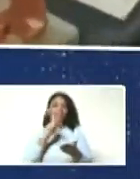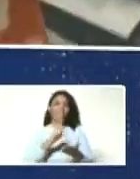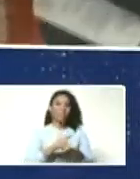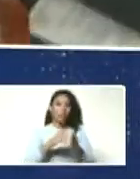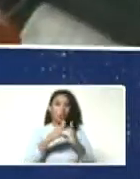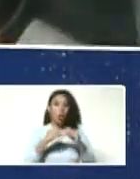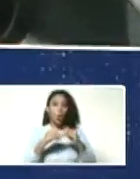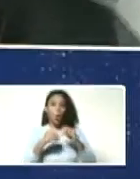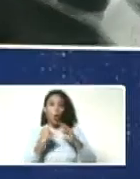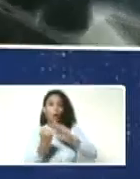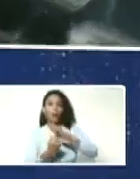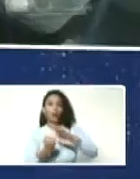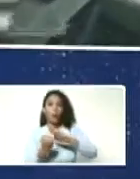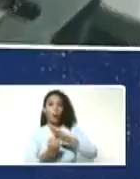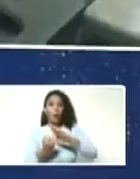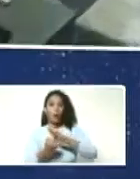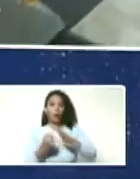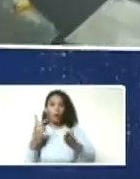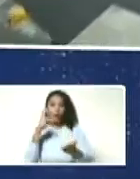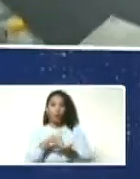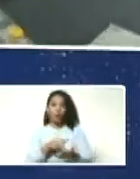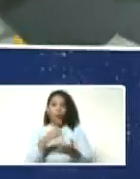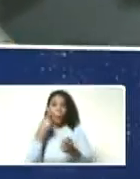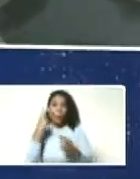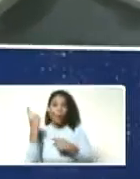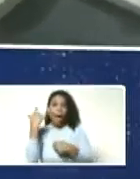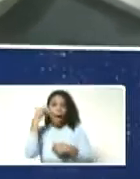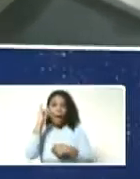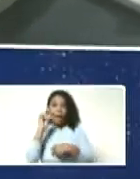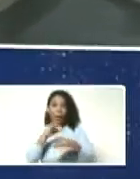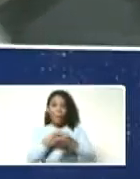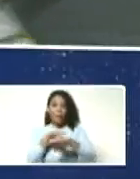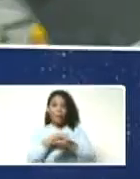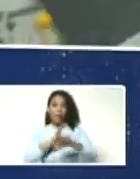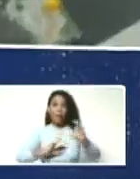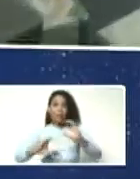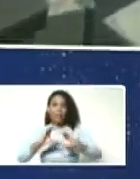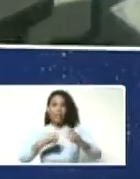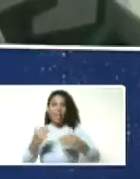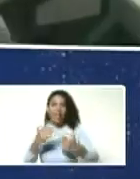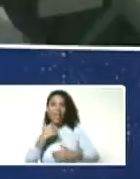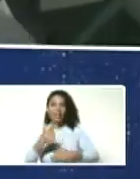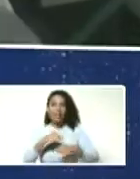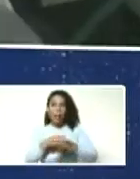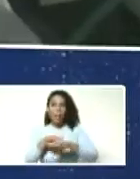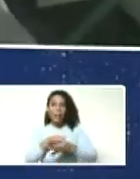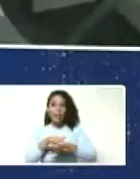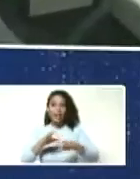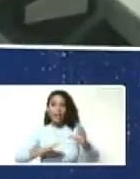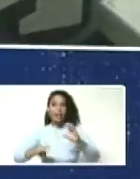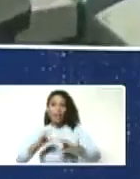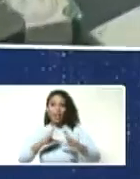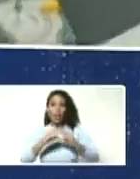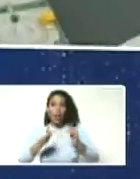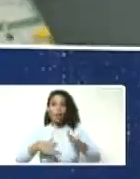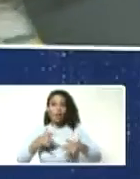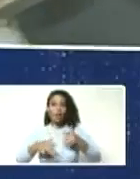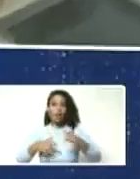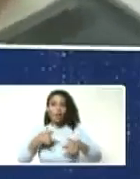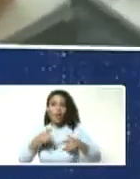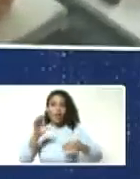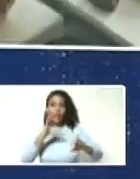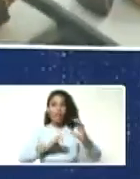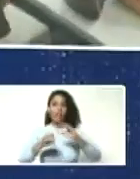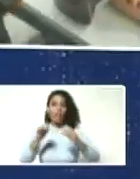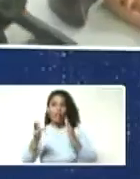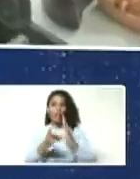los instrumentos, ¿verdad? Sí, señor. Mira, aquí tenemos a la ministra de Ciencia. ¿Qué dice la ministra de Ciencia? Toda la actividad científica, tecnológica